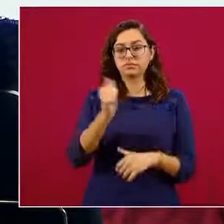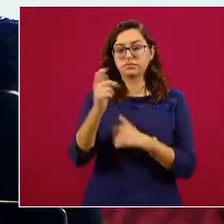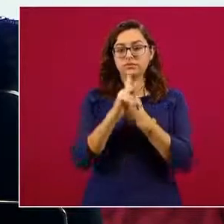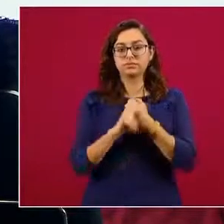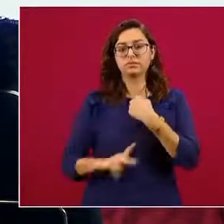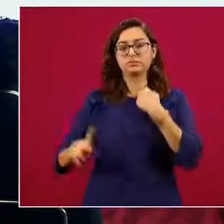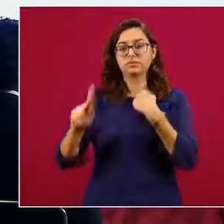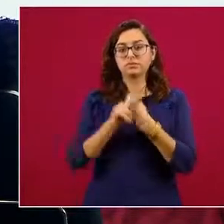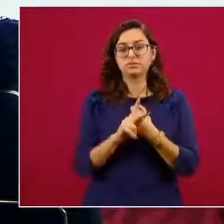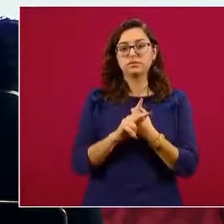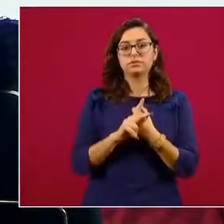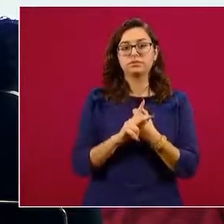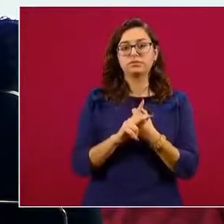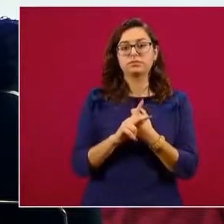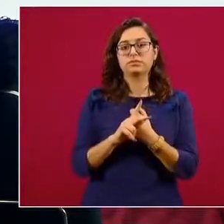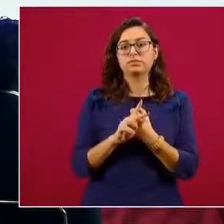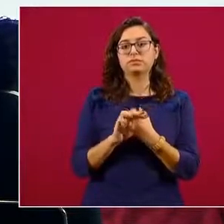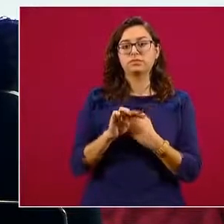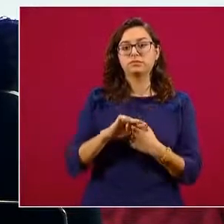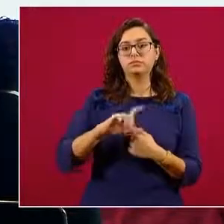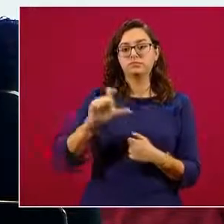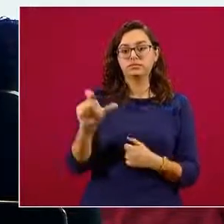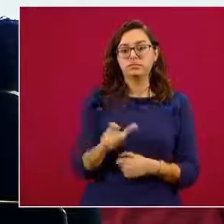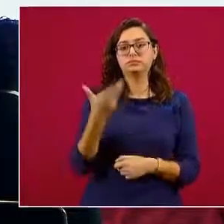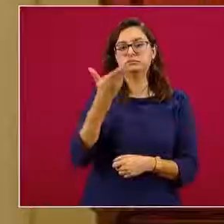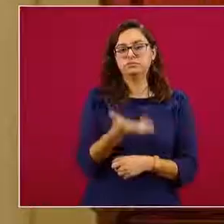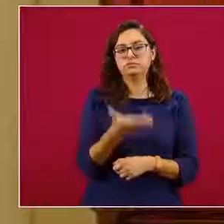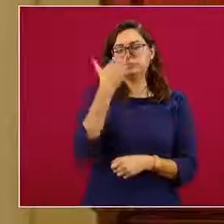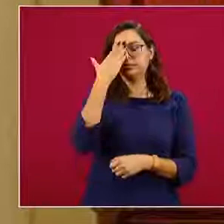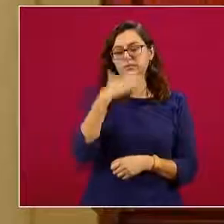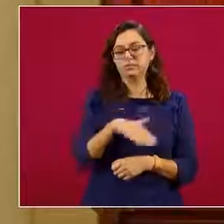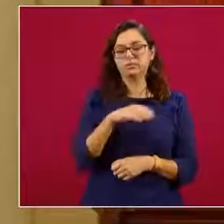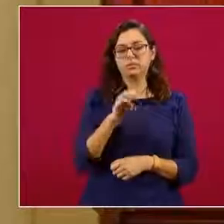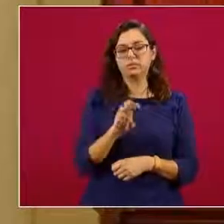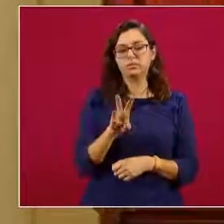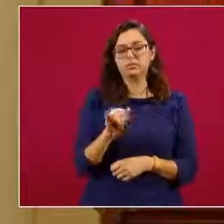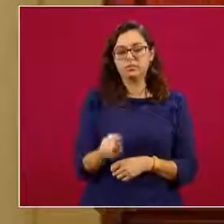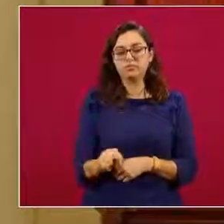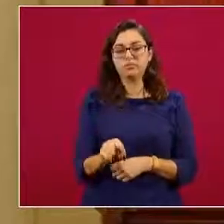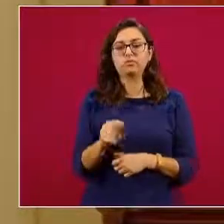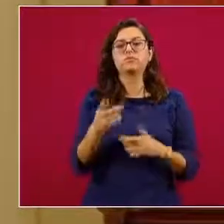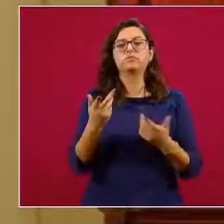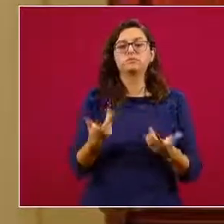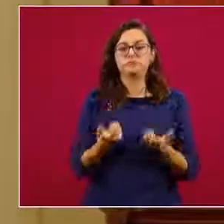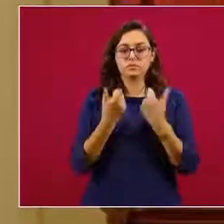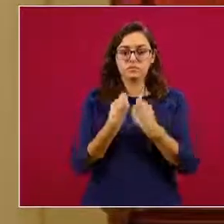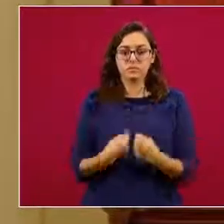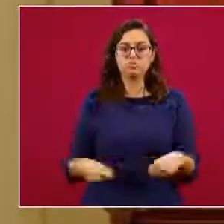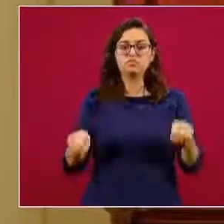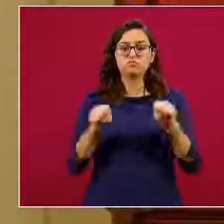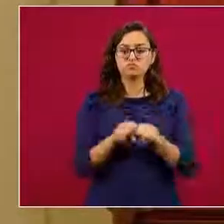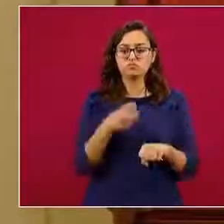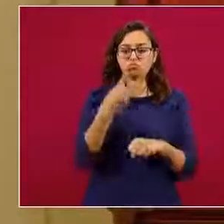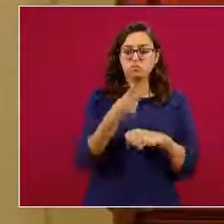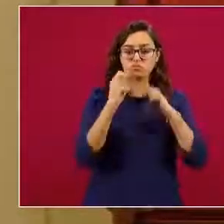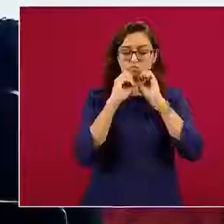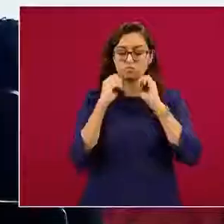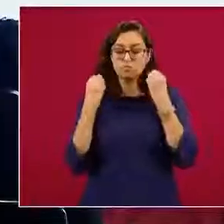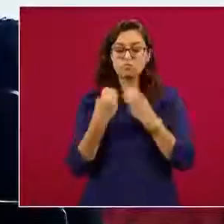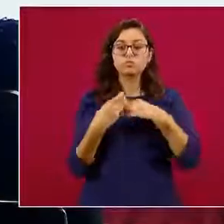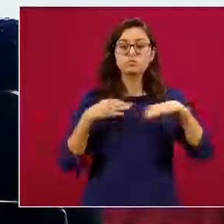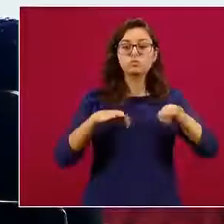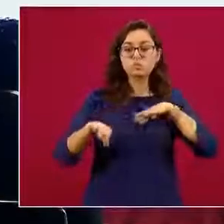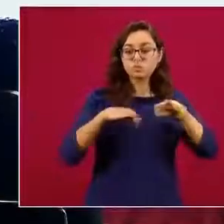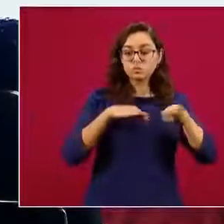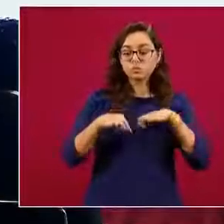OWIT y Connect America son nuestros socios. Entonces, ambas organizaciones han trabajado bastante para ofrecer